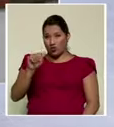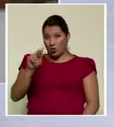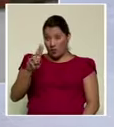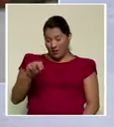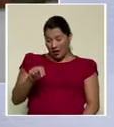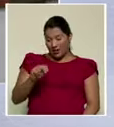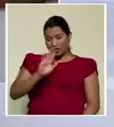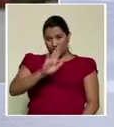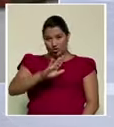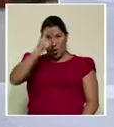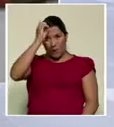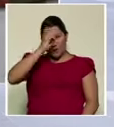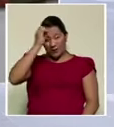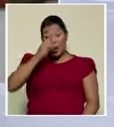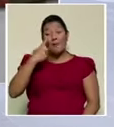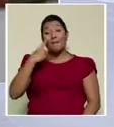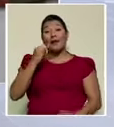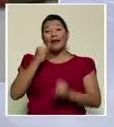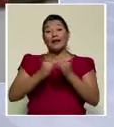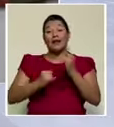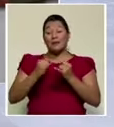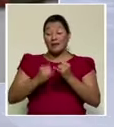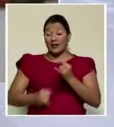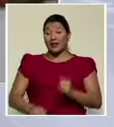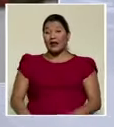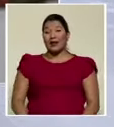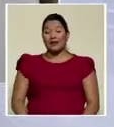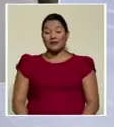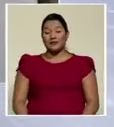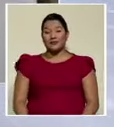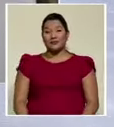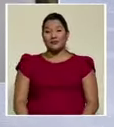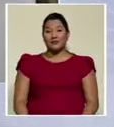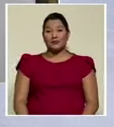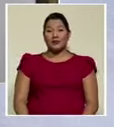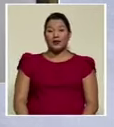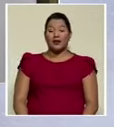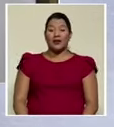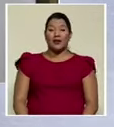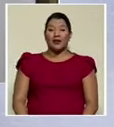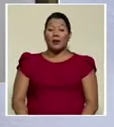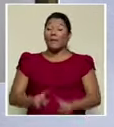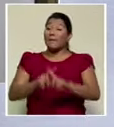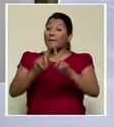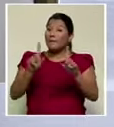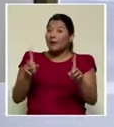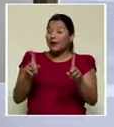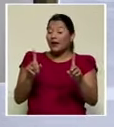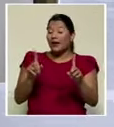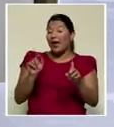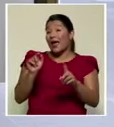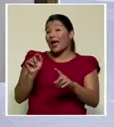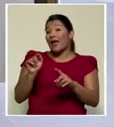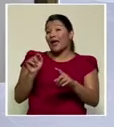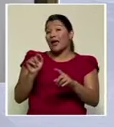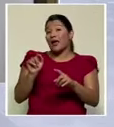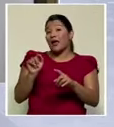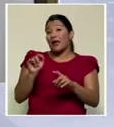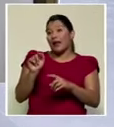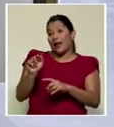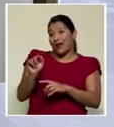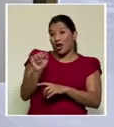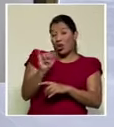tesitura estrecha de la circunstancia familiar, pero que por supuesto como vocero